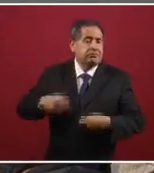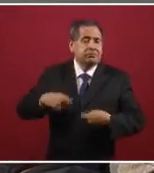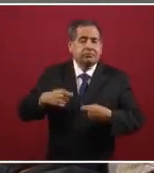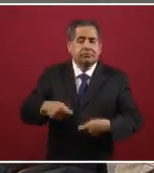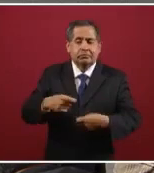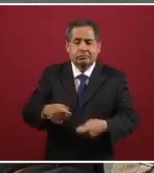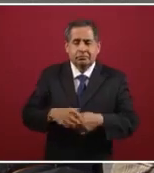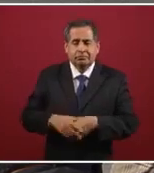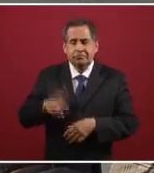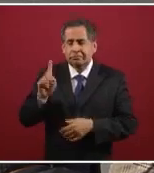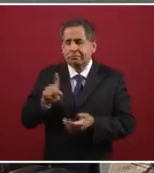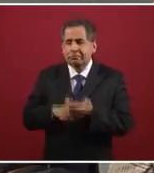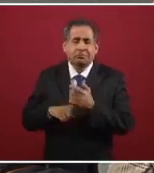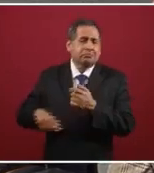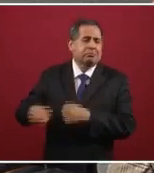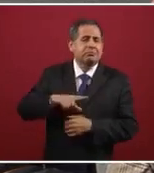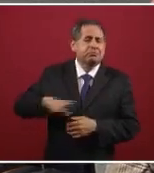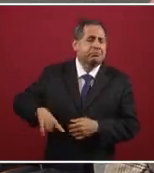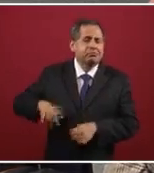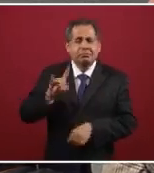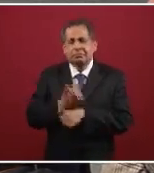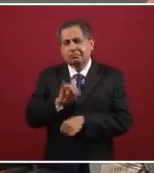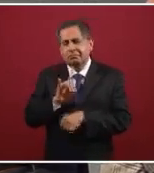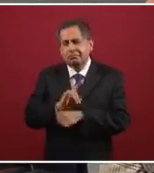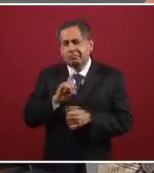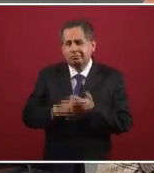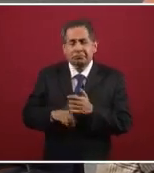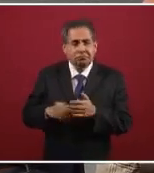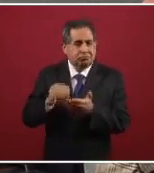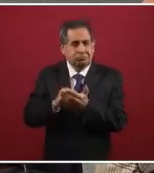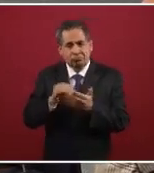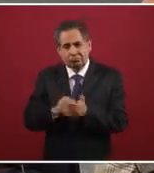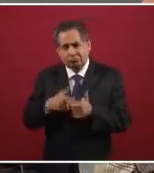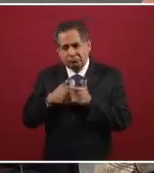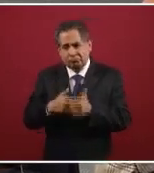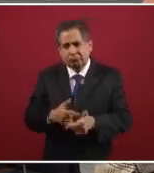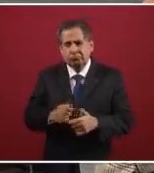toda esa simulación se mantuvo,